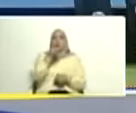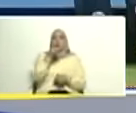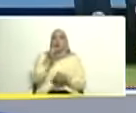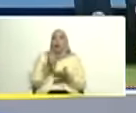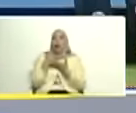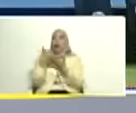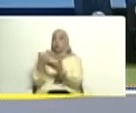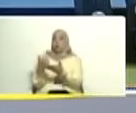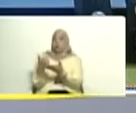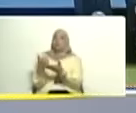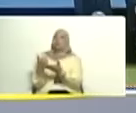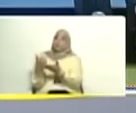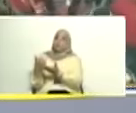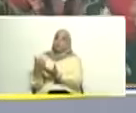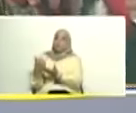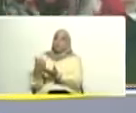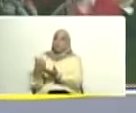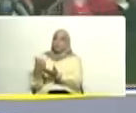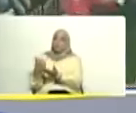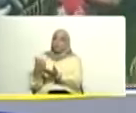ayudadita